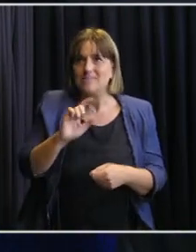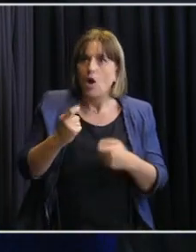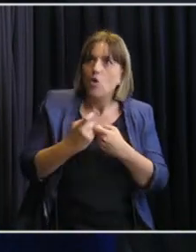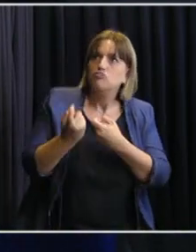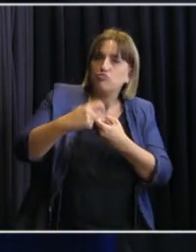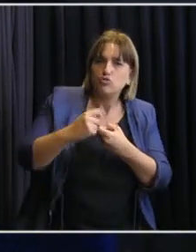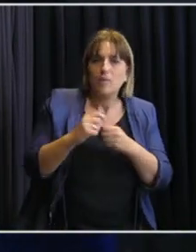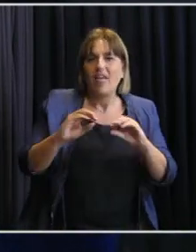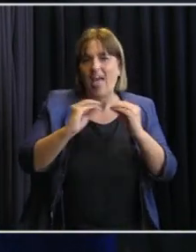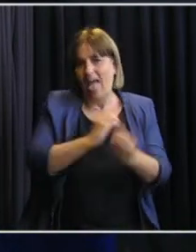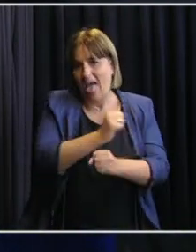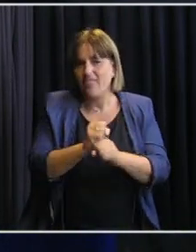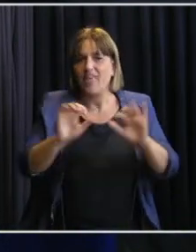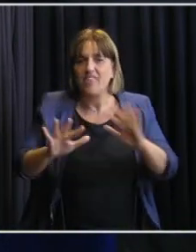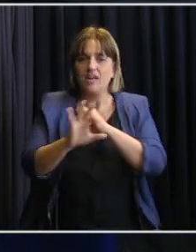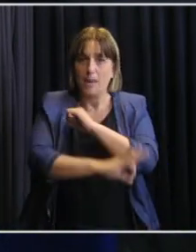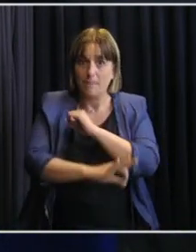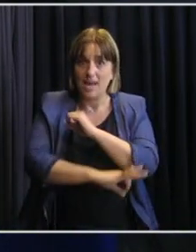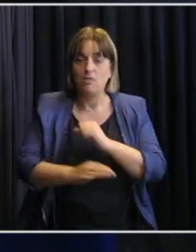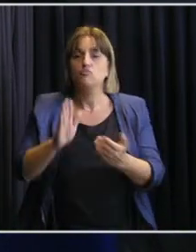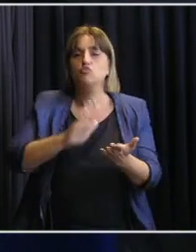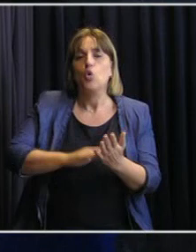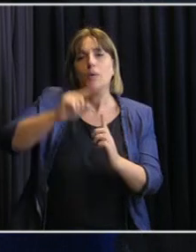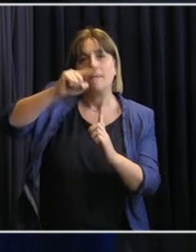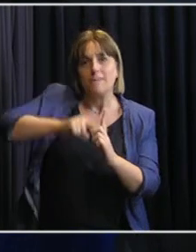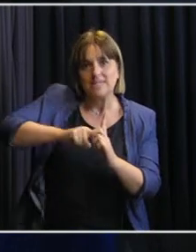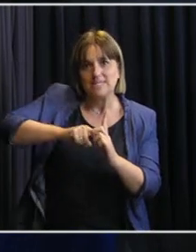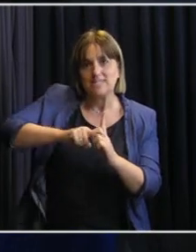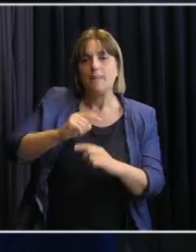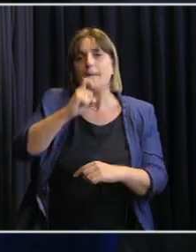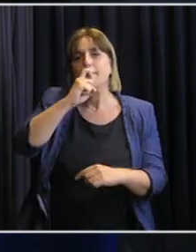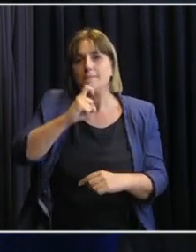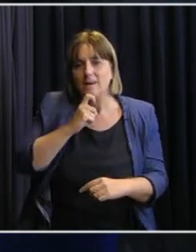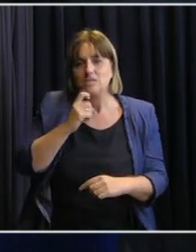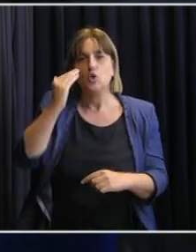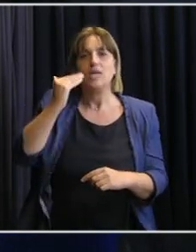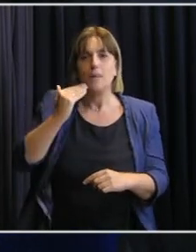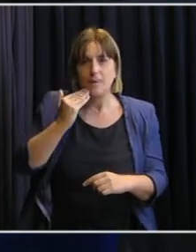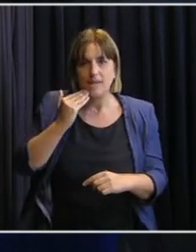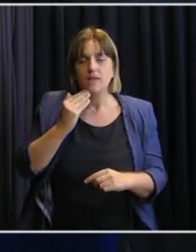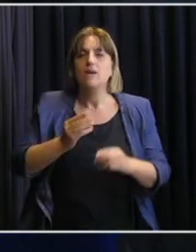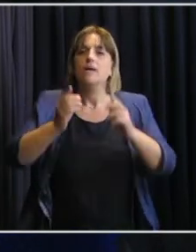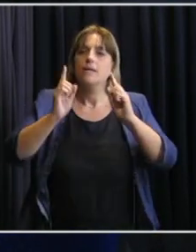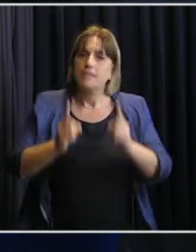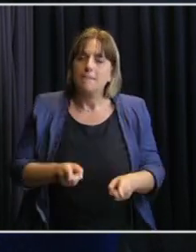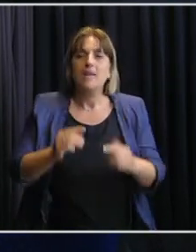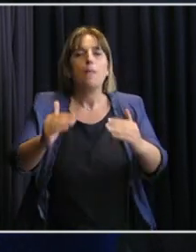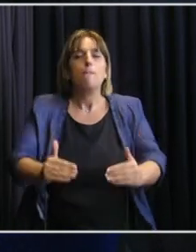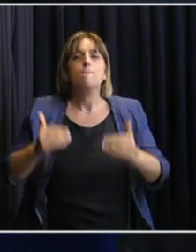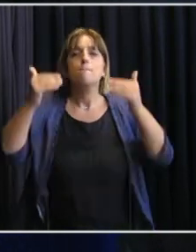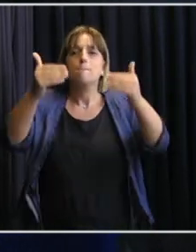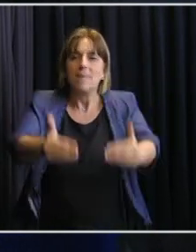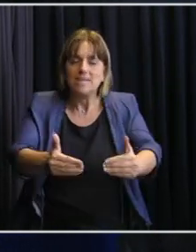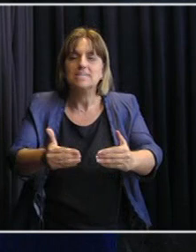sociedades personales correspondientes a los meses pago, marzo y abril, también se prorrogan, pero en